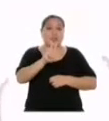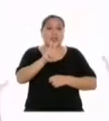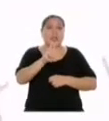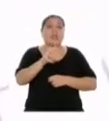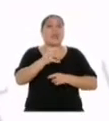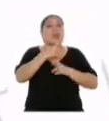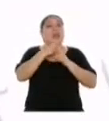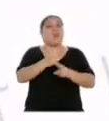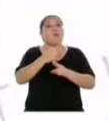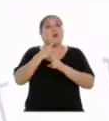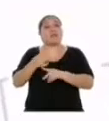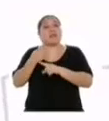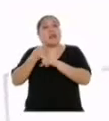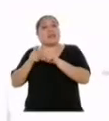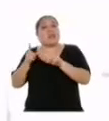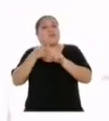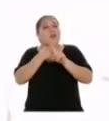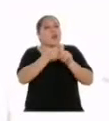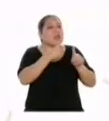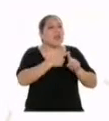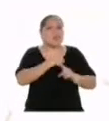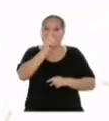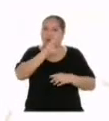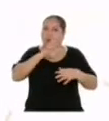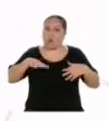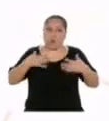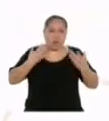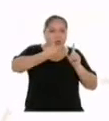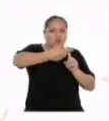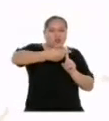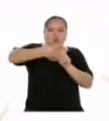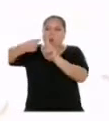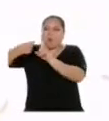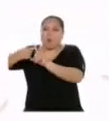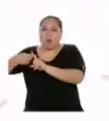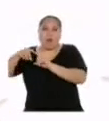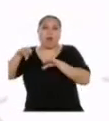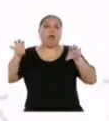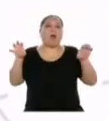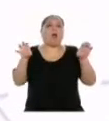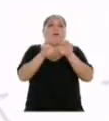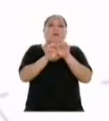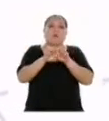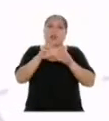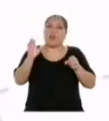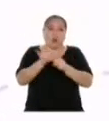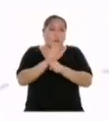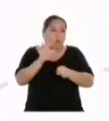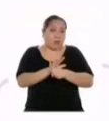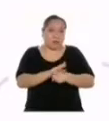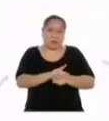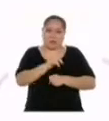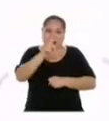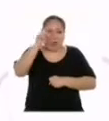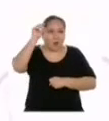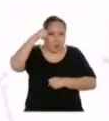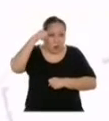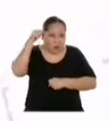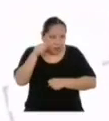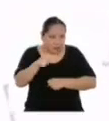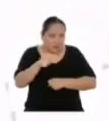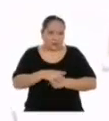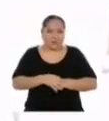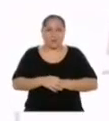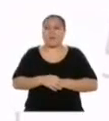son diferentes, por eso no se pueden sumar para obtener el total de los encuestados. Tengamos en cuenta